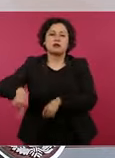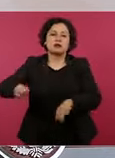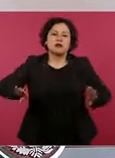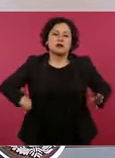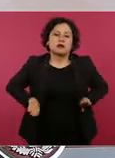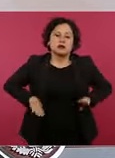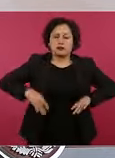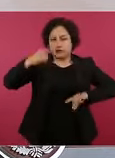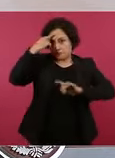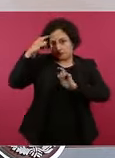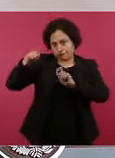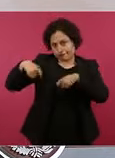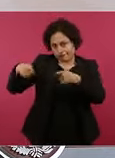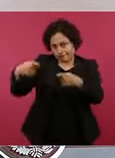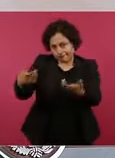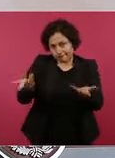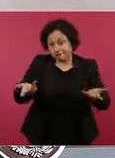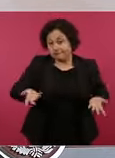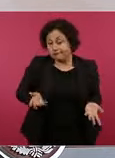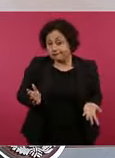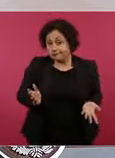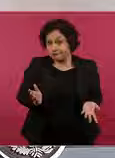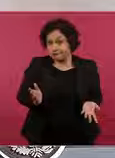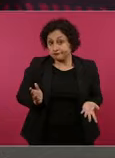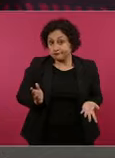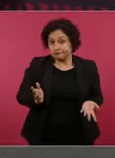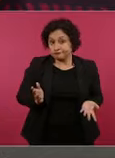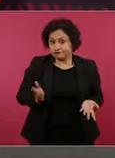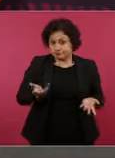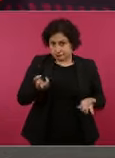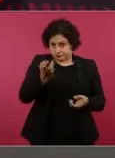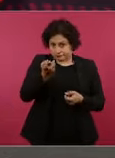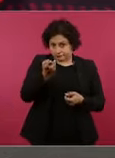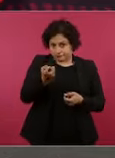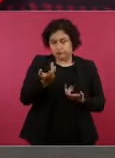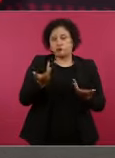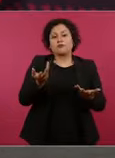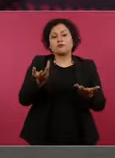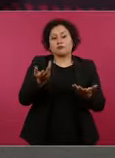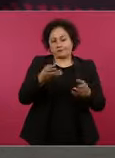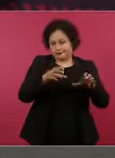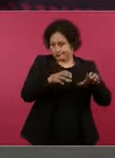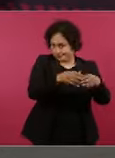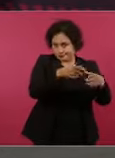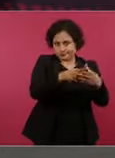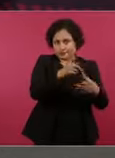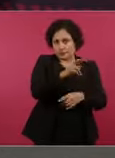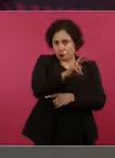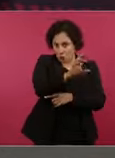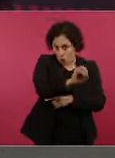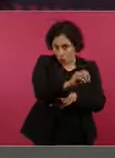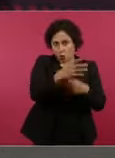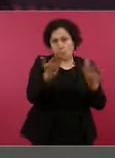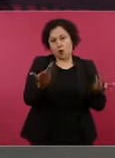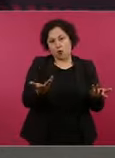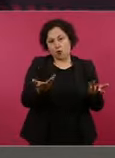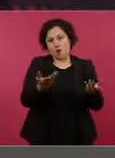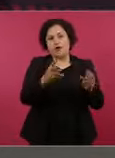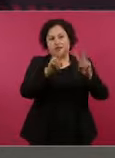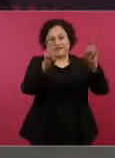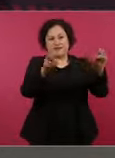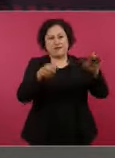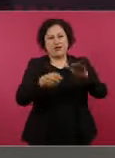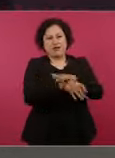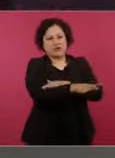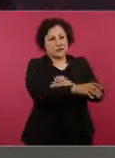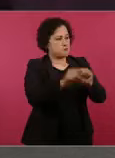Así de claro, lo que hace el PRO en el caso de Ayotzinapa,